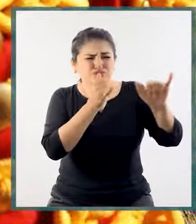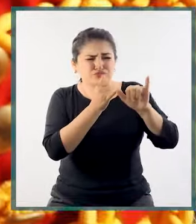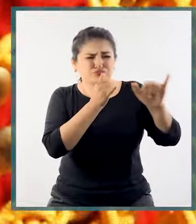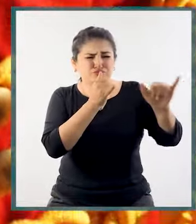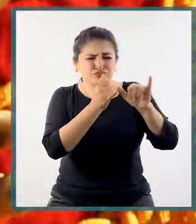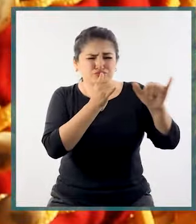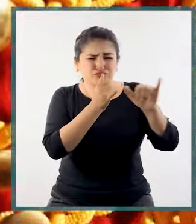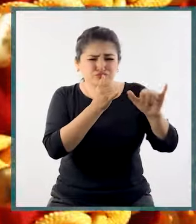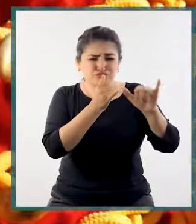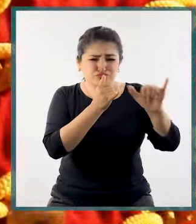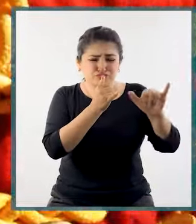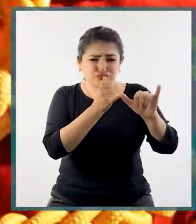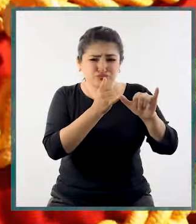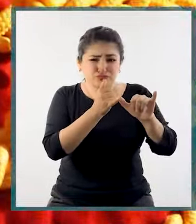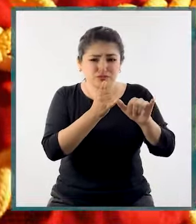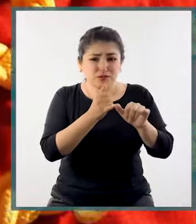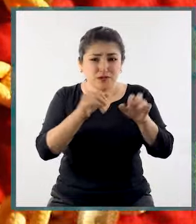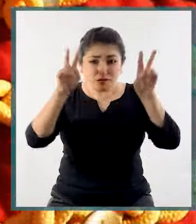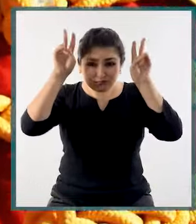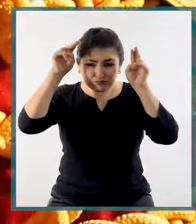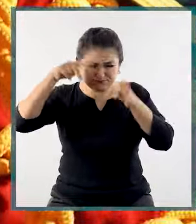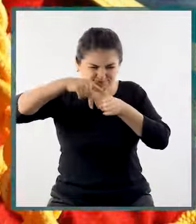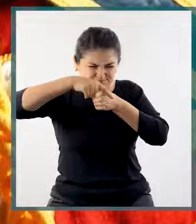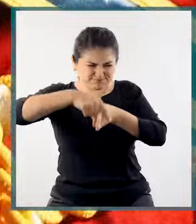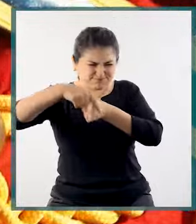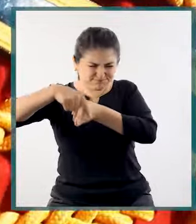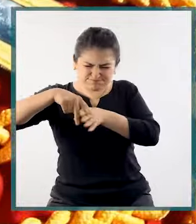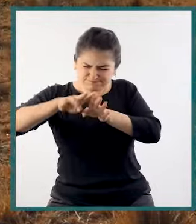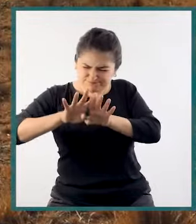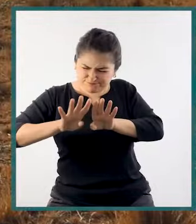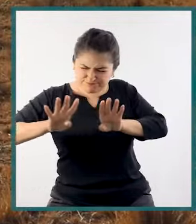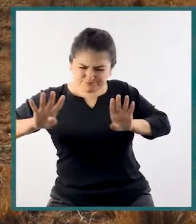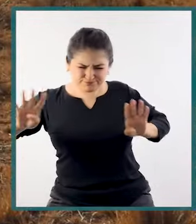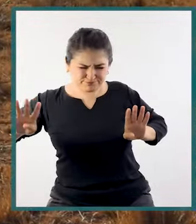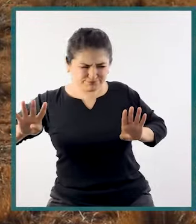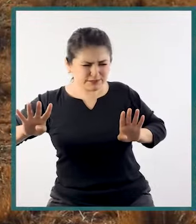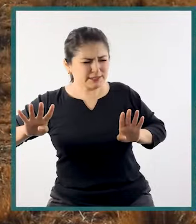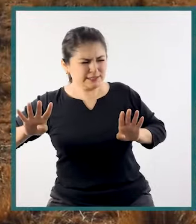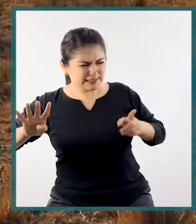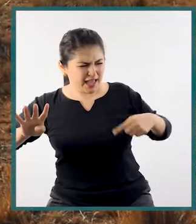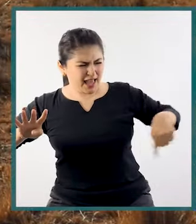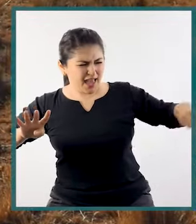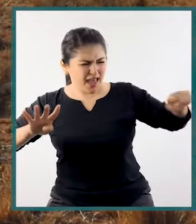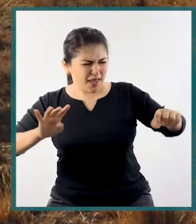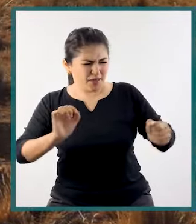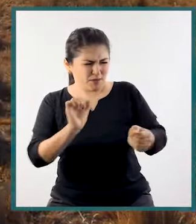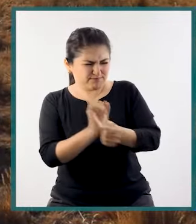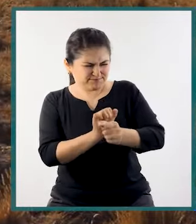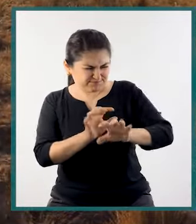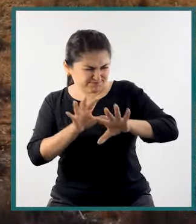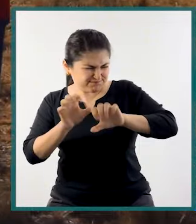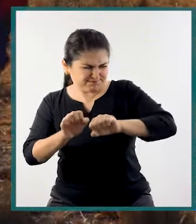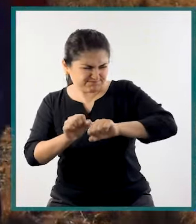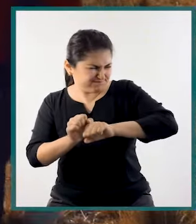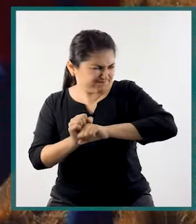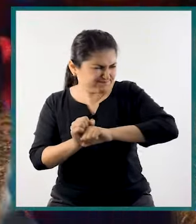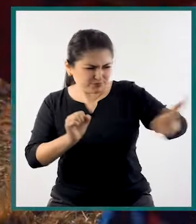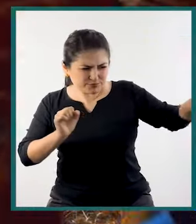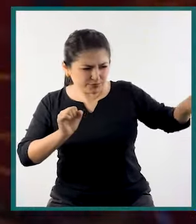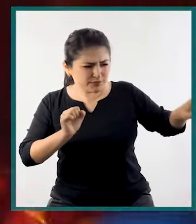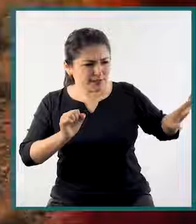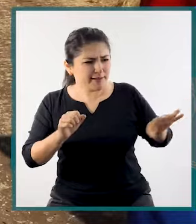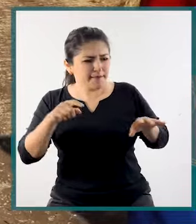corneta atizaron los corazones de los bravos jinetes patriotas que peleaban contra quienes se oponían al designio de la